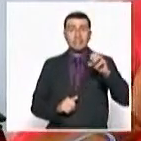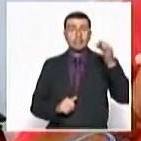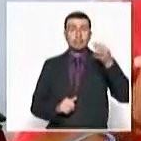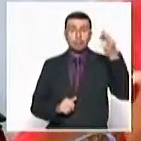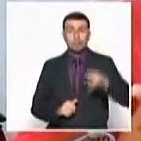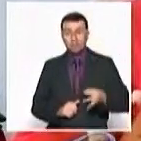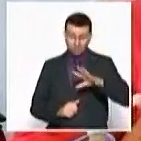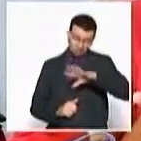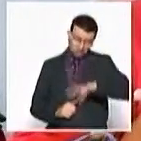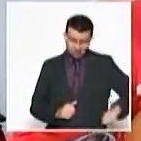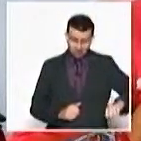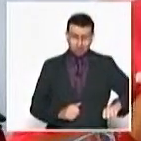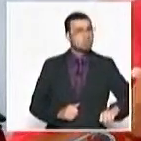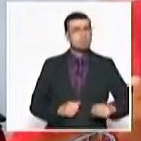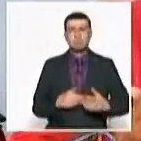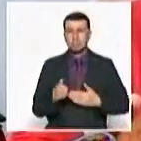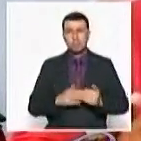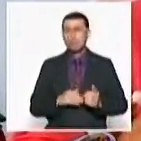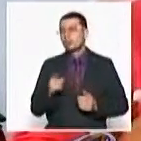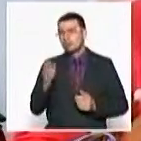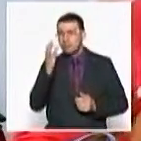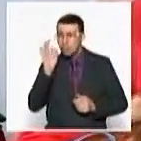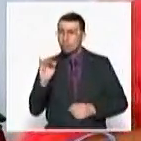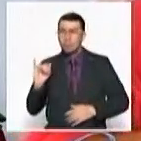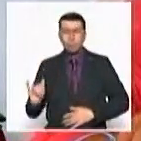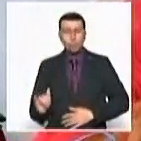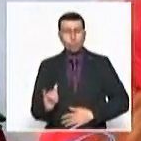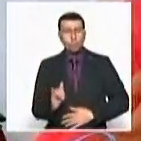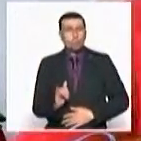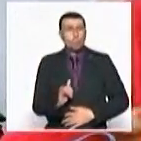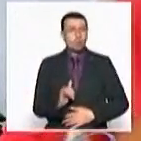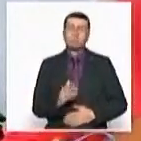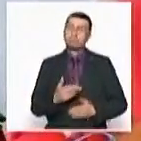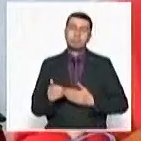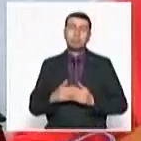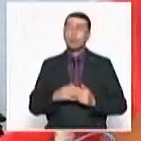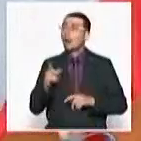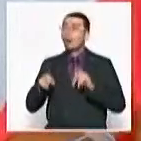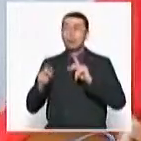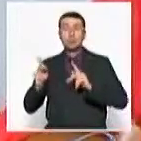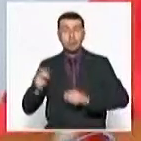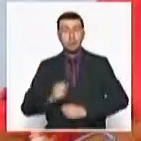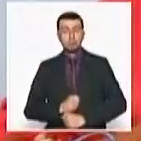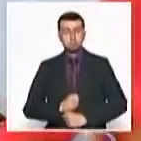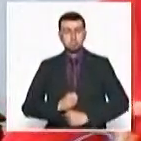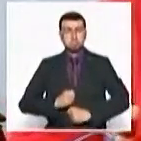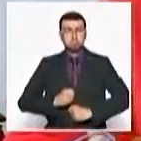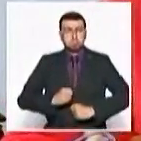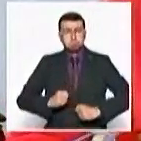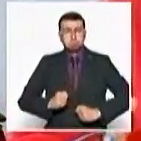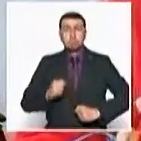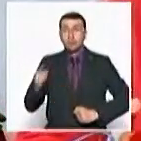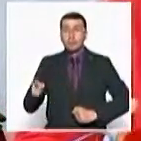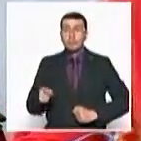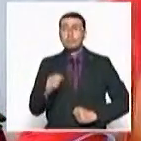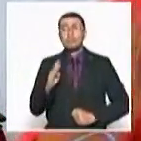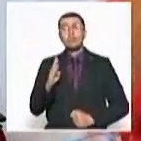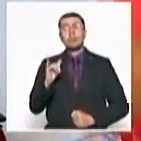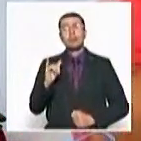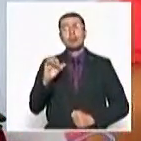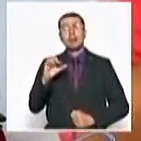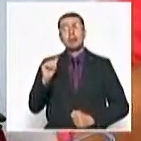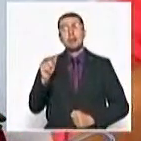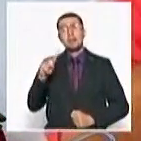tener unas alteraciones metabólicas, va a estar más delgada. Ustedes no han escuchado decir que a las personas gordas les hacen un bypass. Un bypass